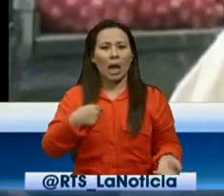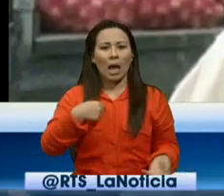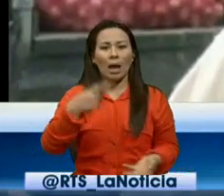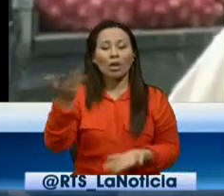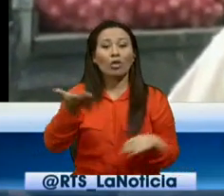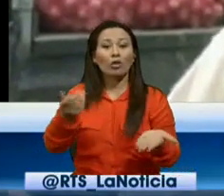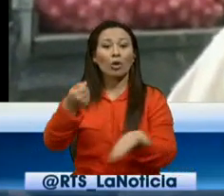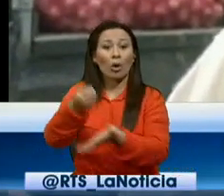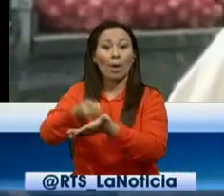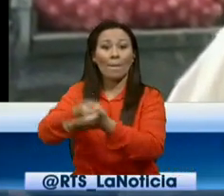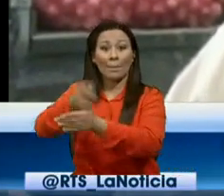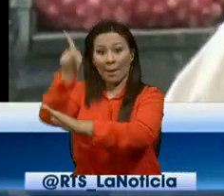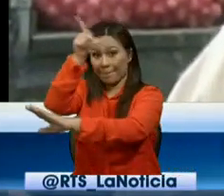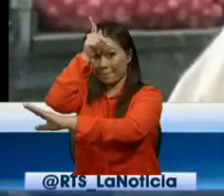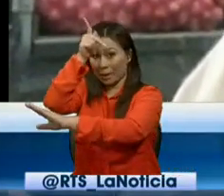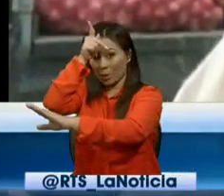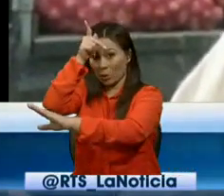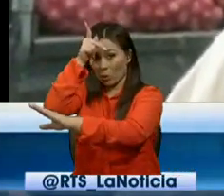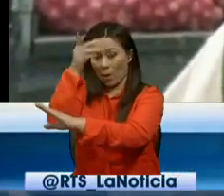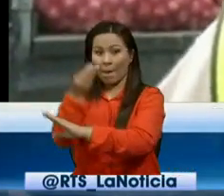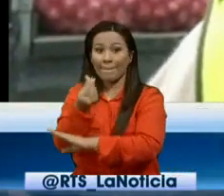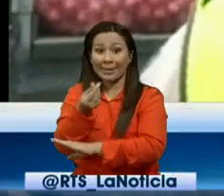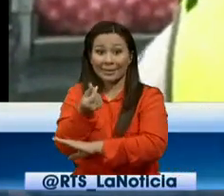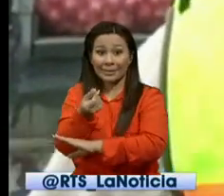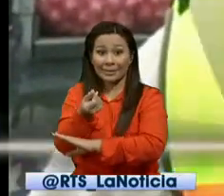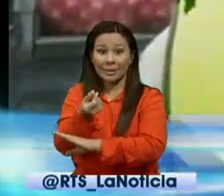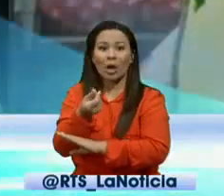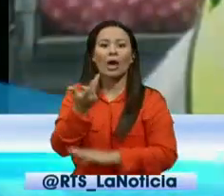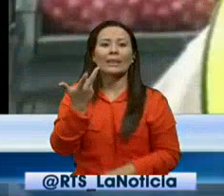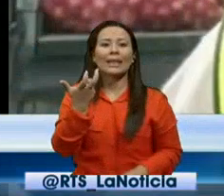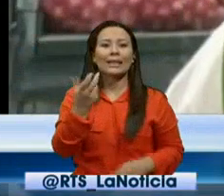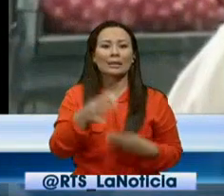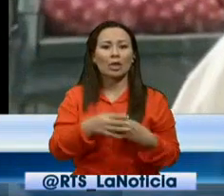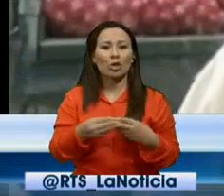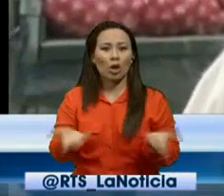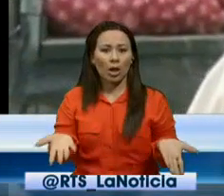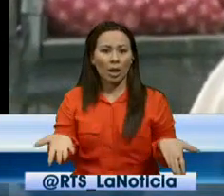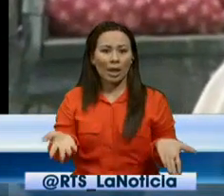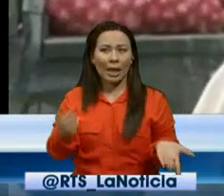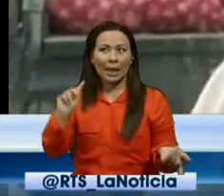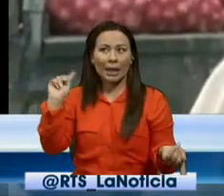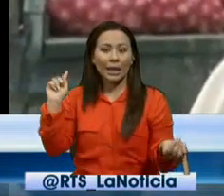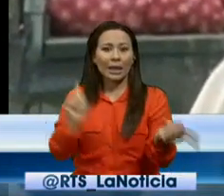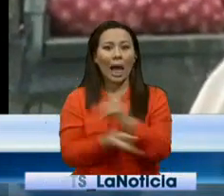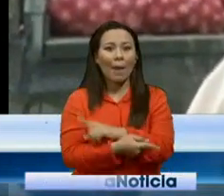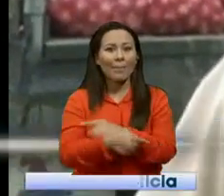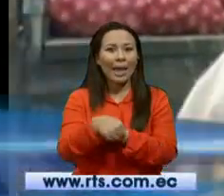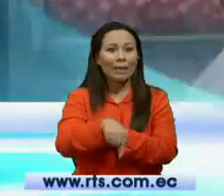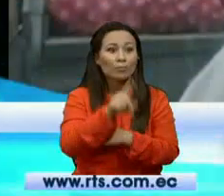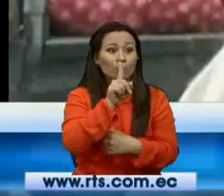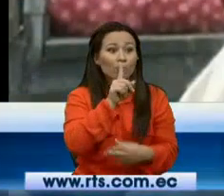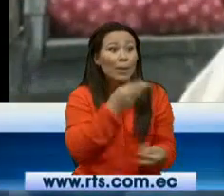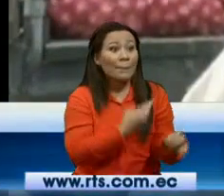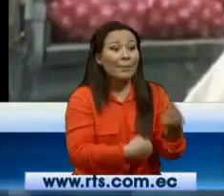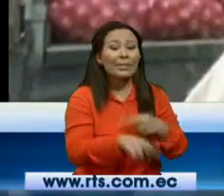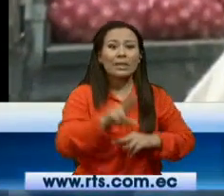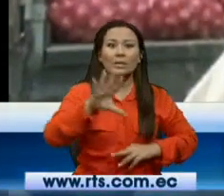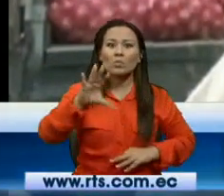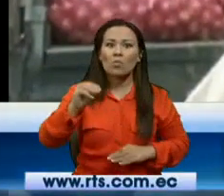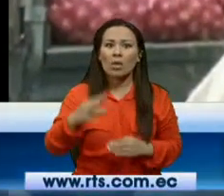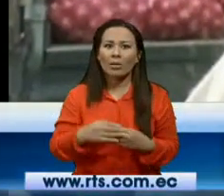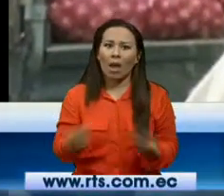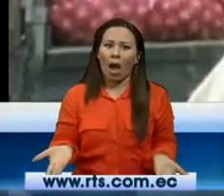comprado en el hermano país a un precio de $13. En el Ecuador, pues este